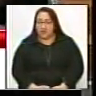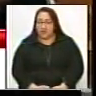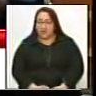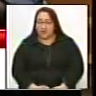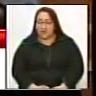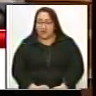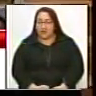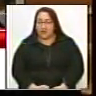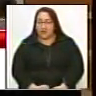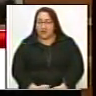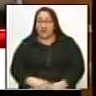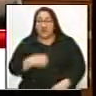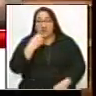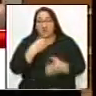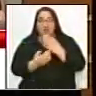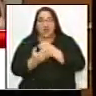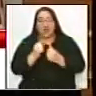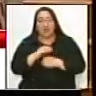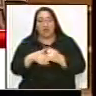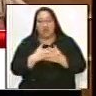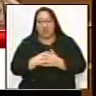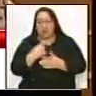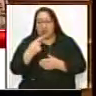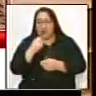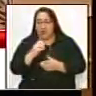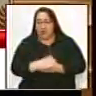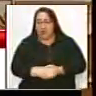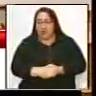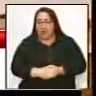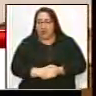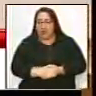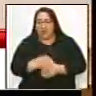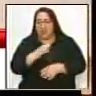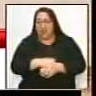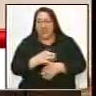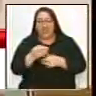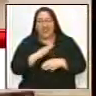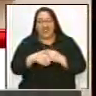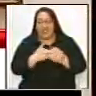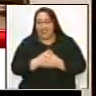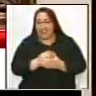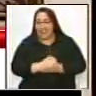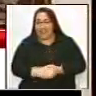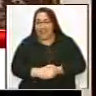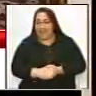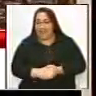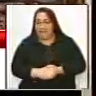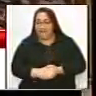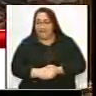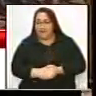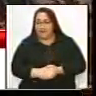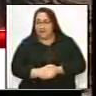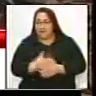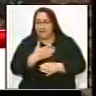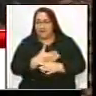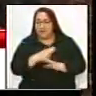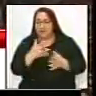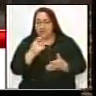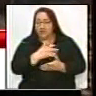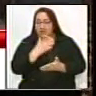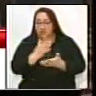A ver, buenos días con todos. ¿Qué decirles? La doctora ya dijo todo. Bueno, ante cualquier